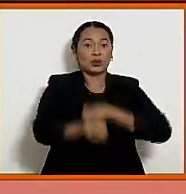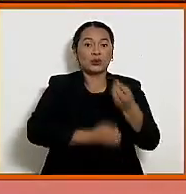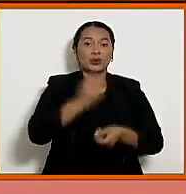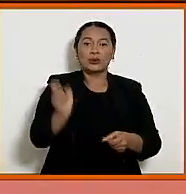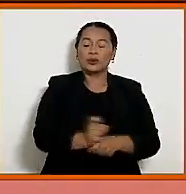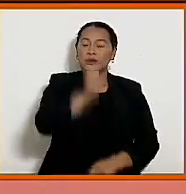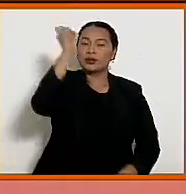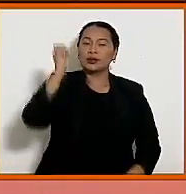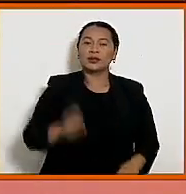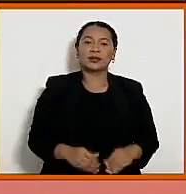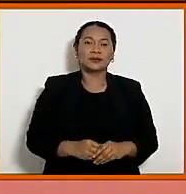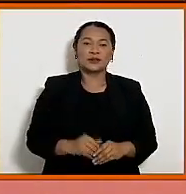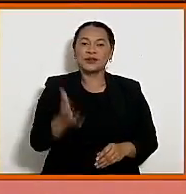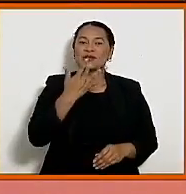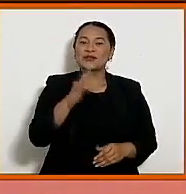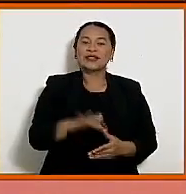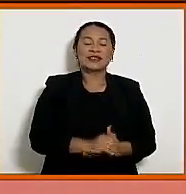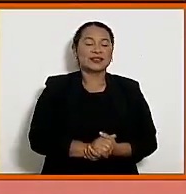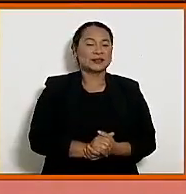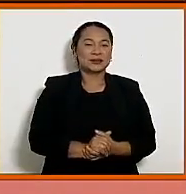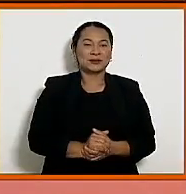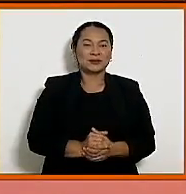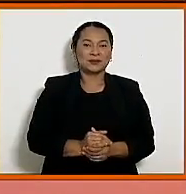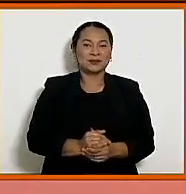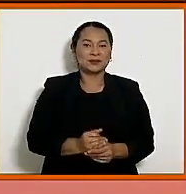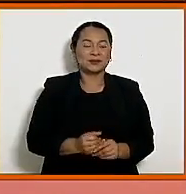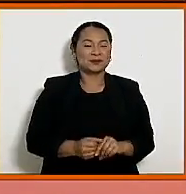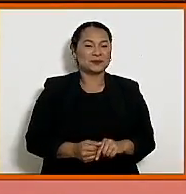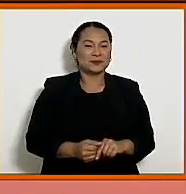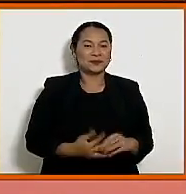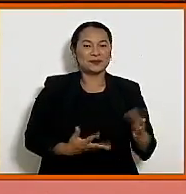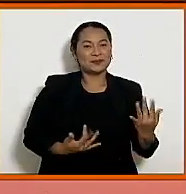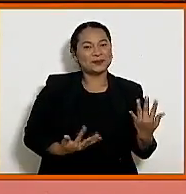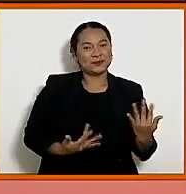es muchísima suerte.